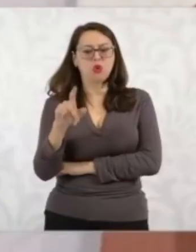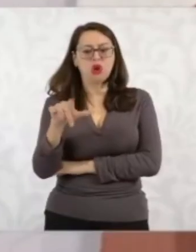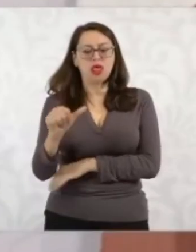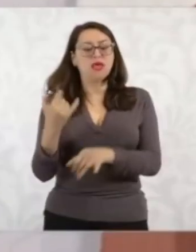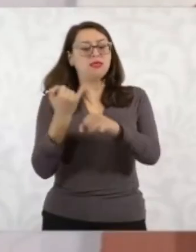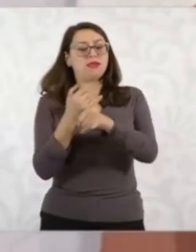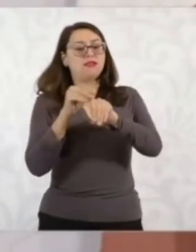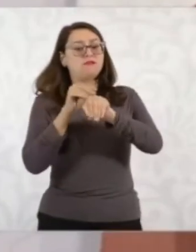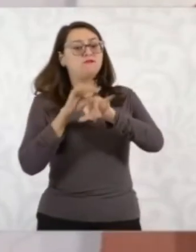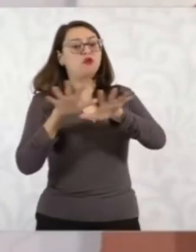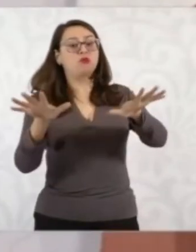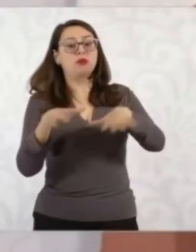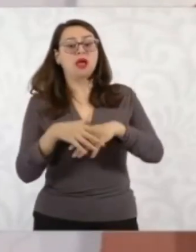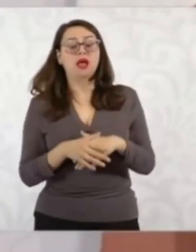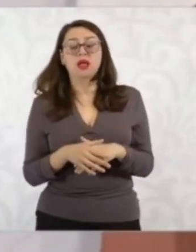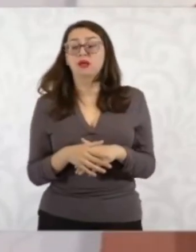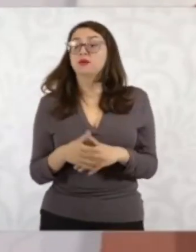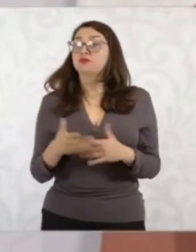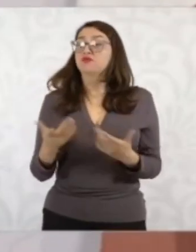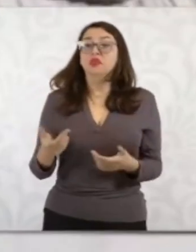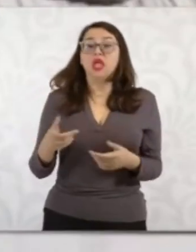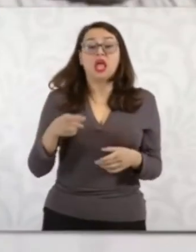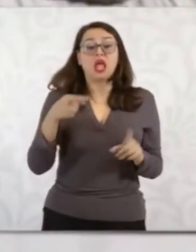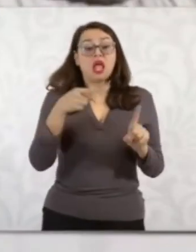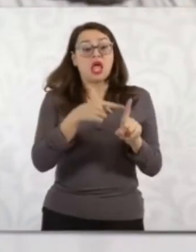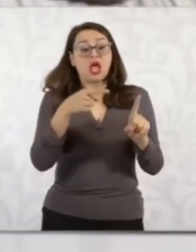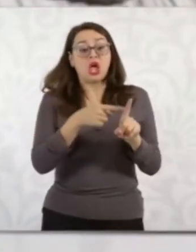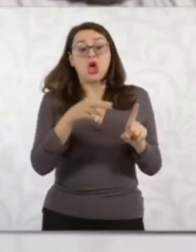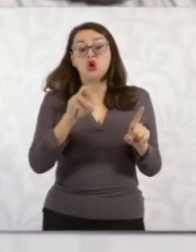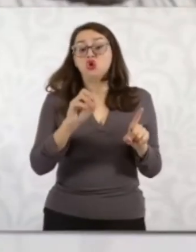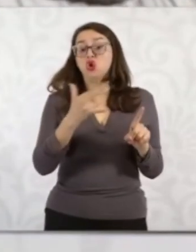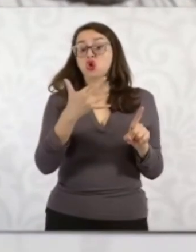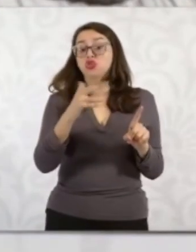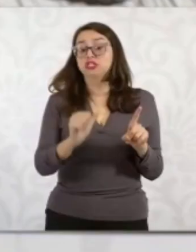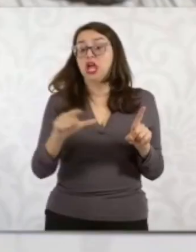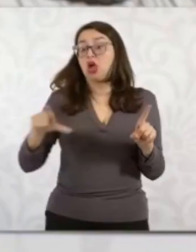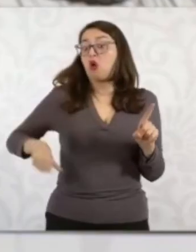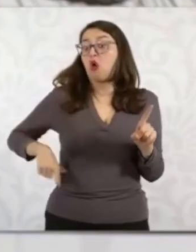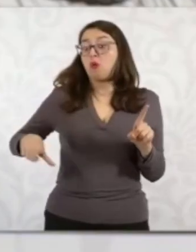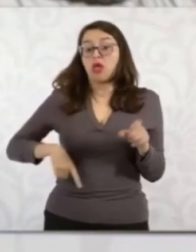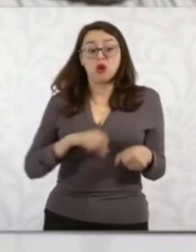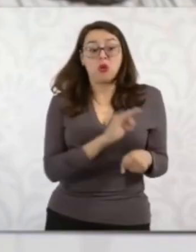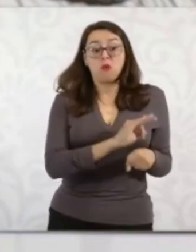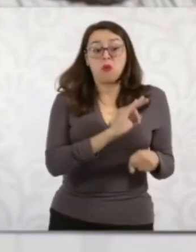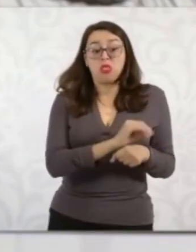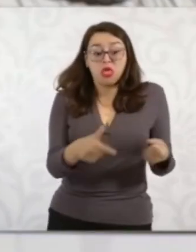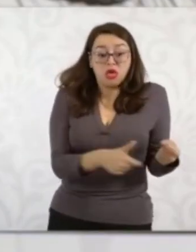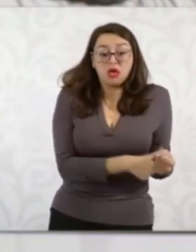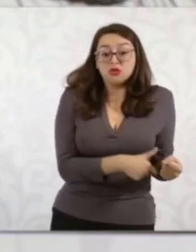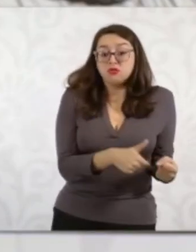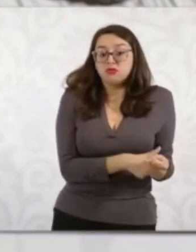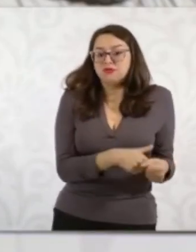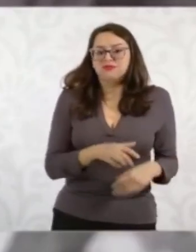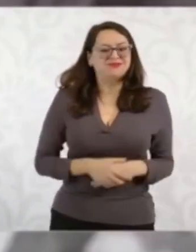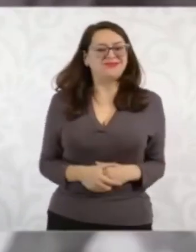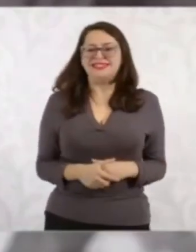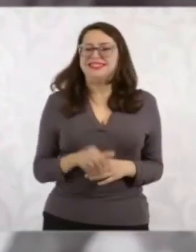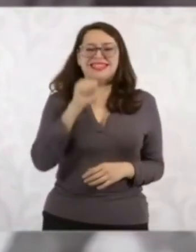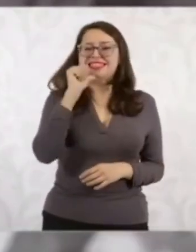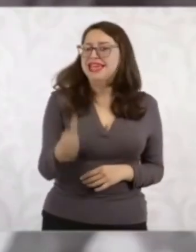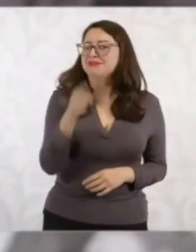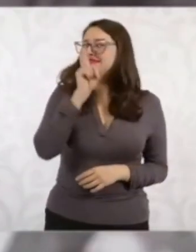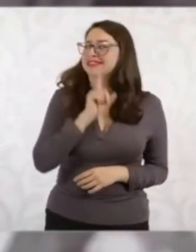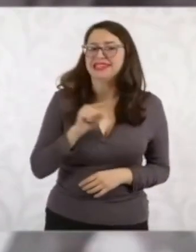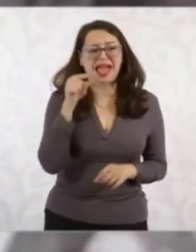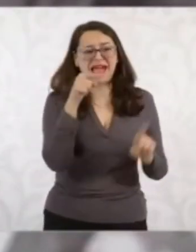México tiene escondido al gobernador con licencia de Sinaloa. Absolutamente falso. El señor está en su casa.